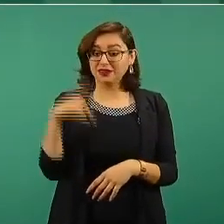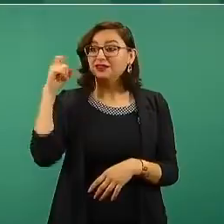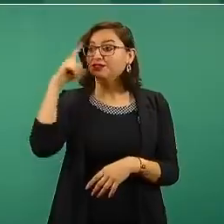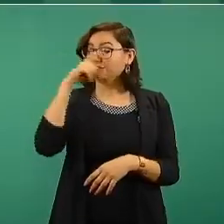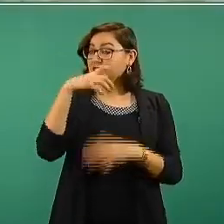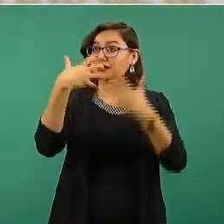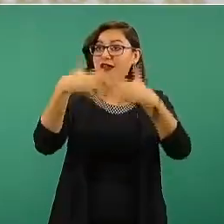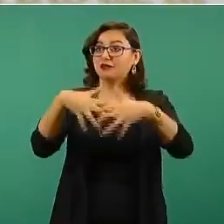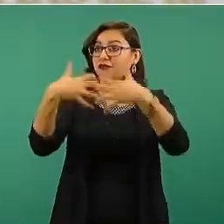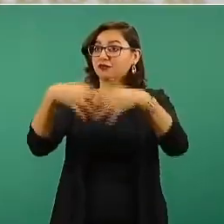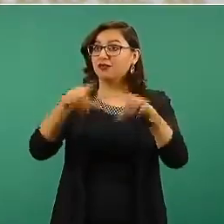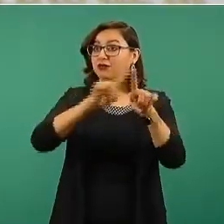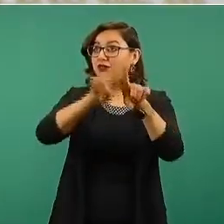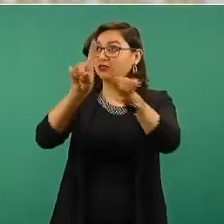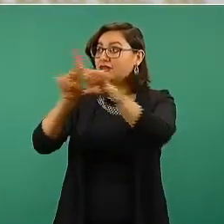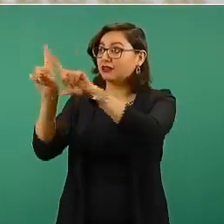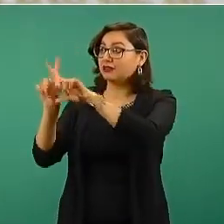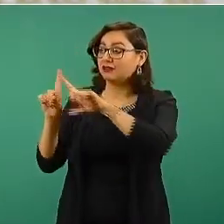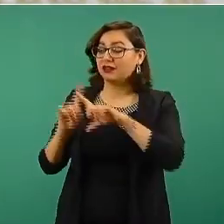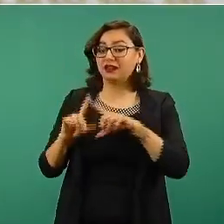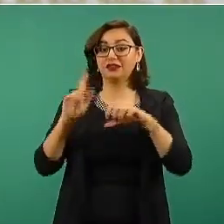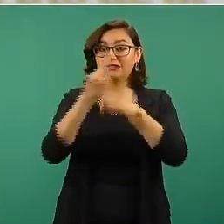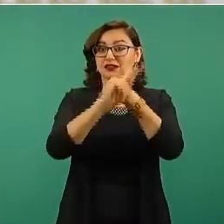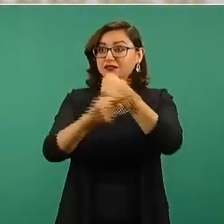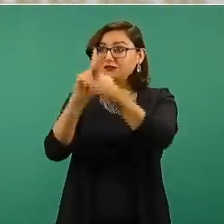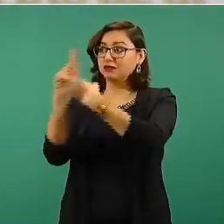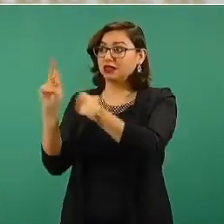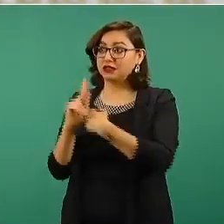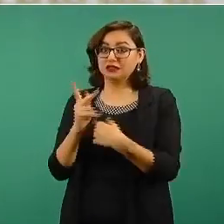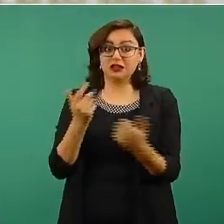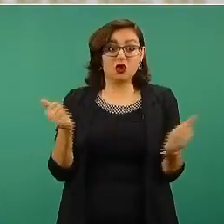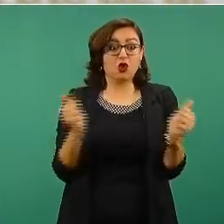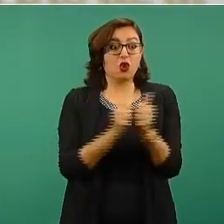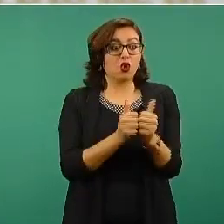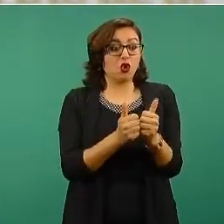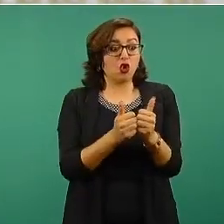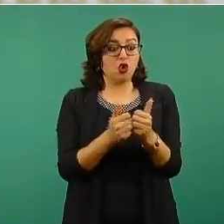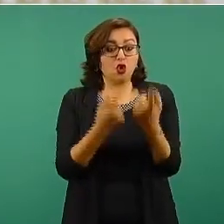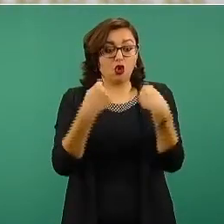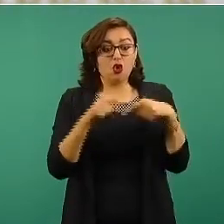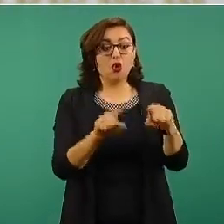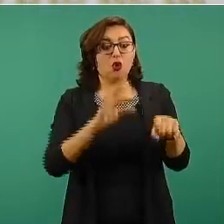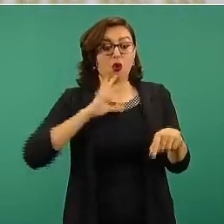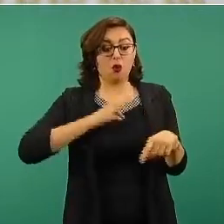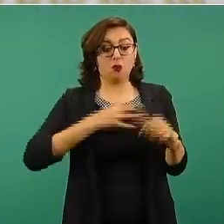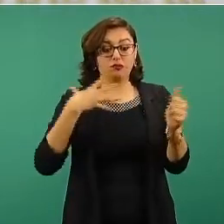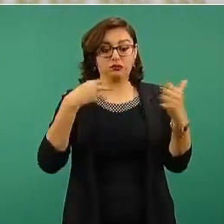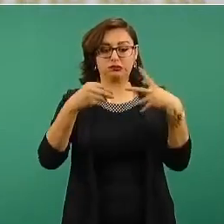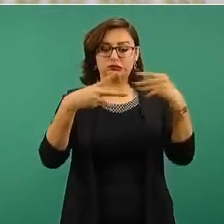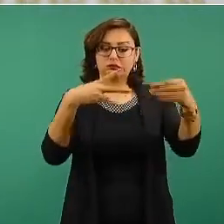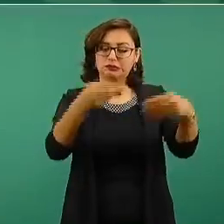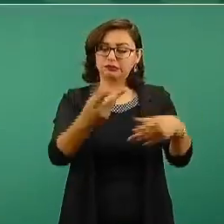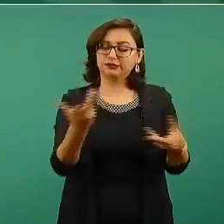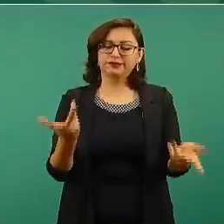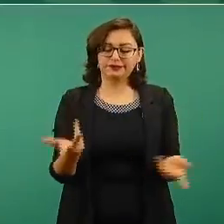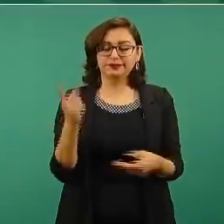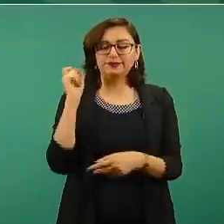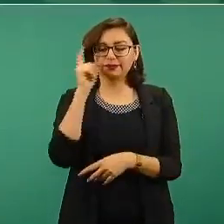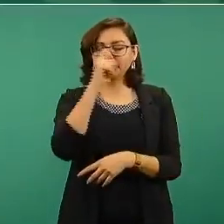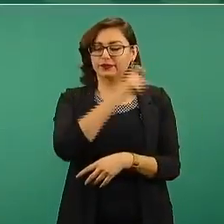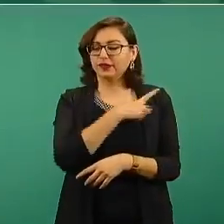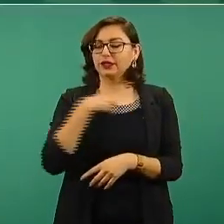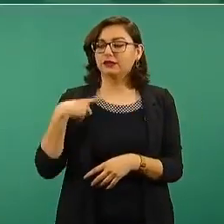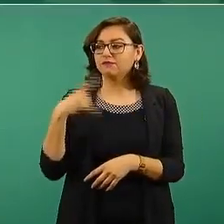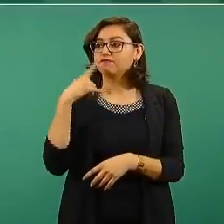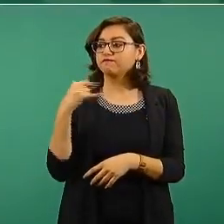estos medicamentos en tiempo de la pandemia. Estamos en ello. En resumen, este fin de semana, desde la semana